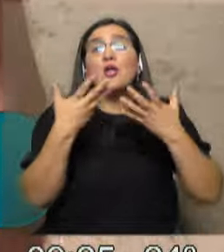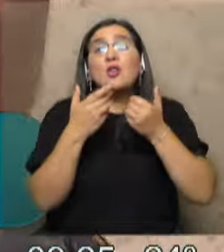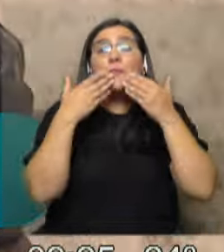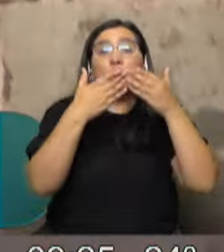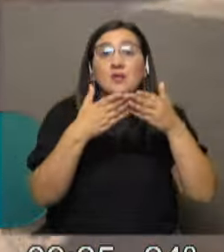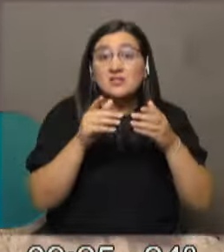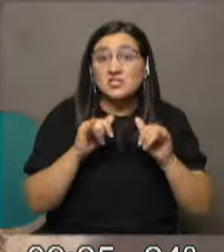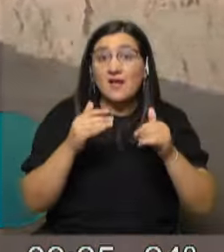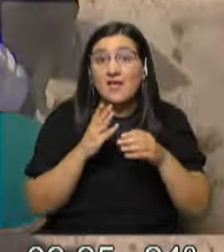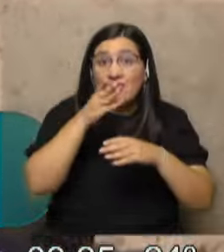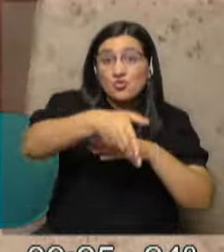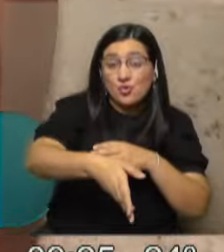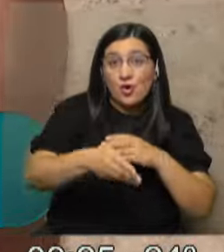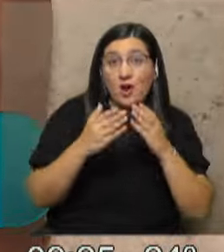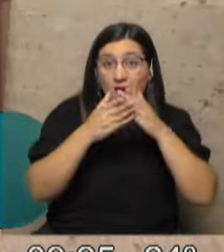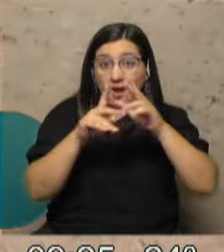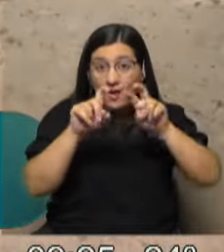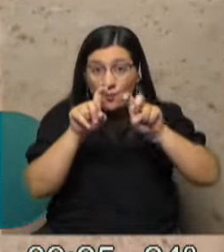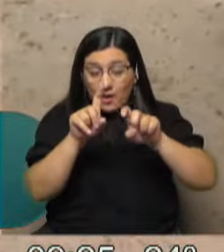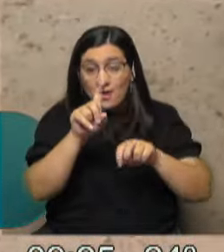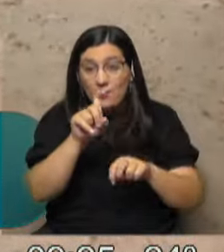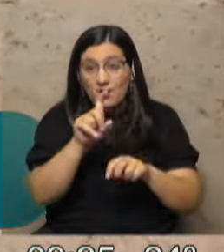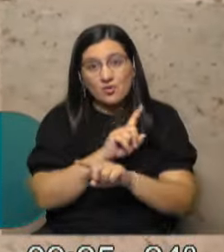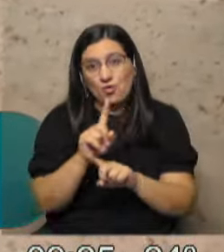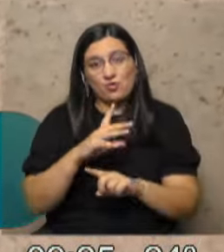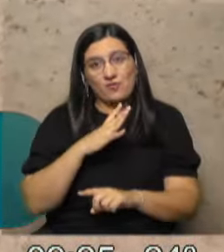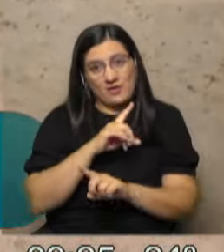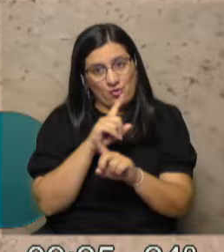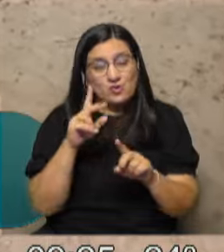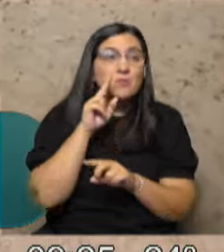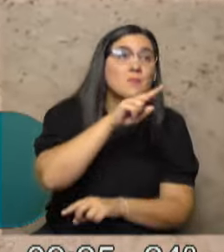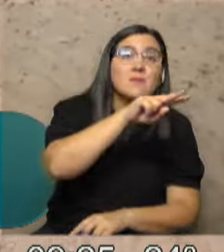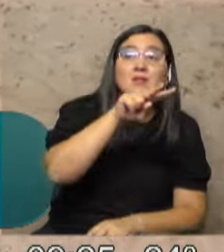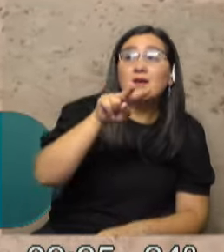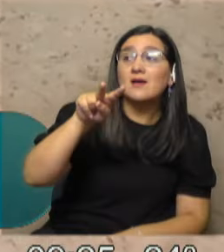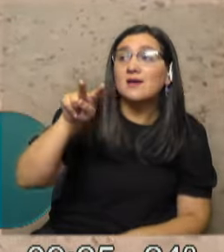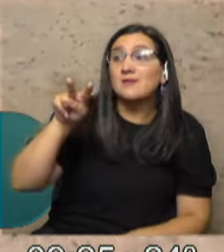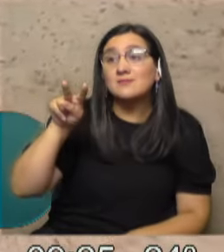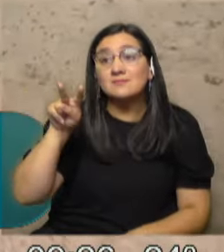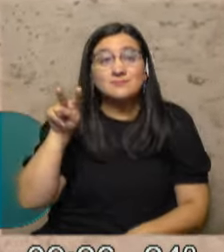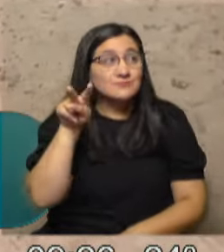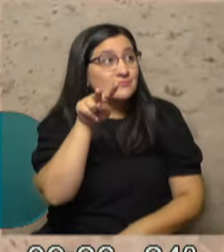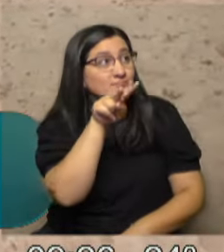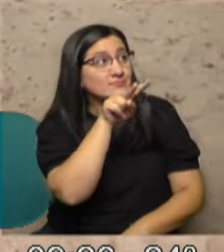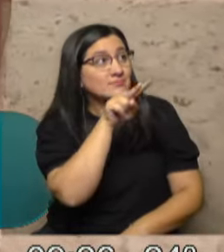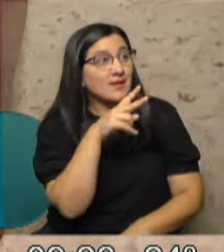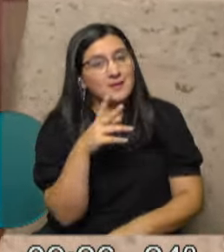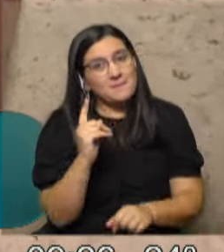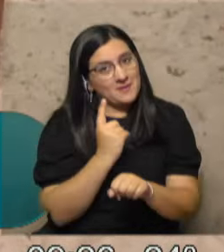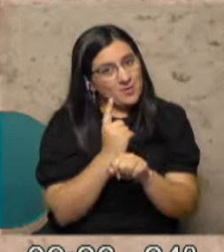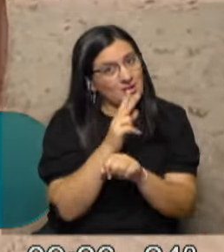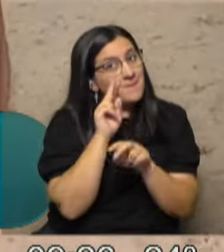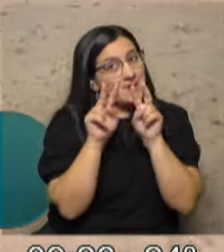metió al agua, no se metió, ¿en qué momento está? No, todavía no, viste, todavía. Estoy mirando, viste, el panorama, el paisaje, viste, como el caso, ¿no? Hay que mirar,